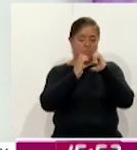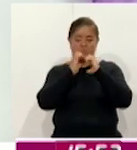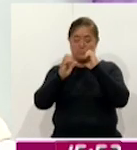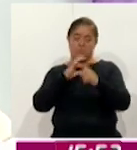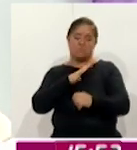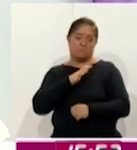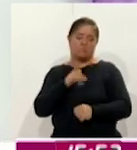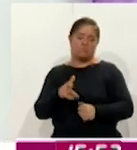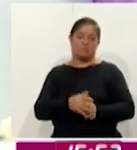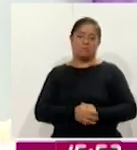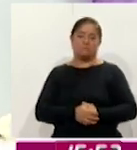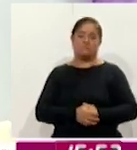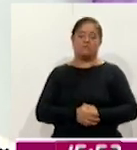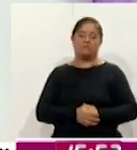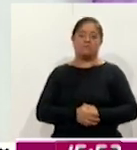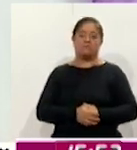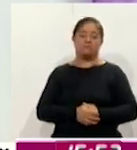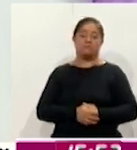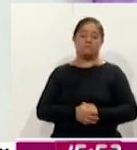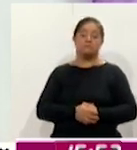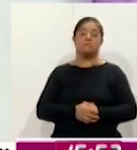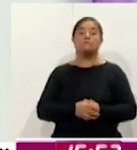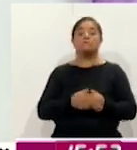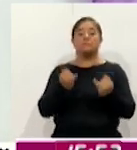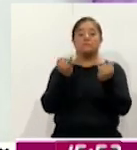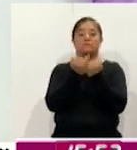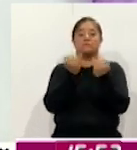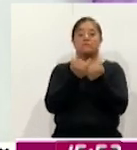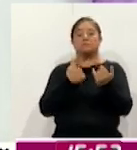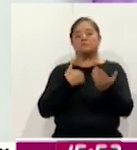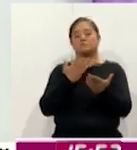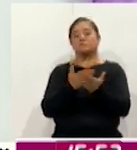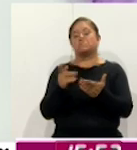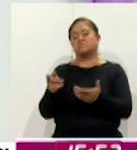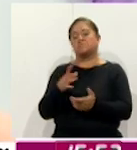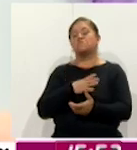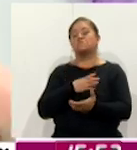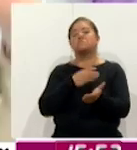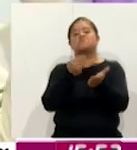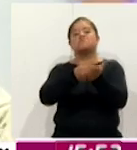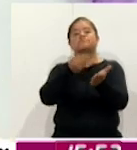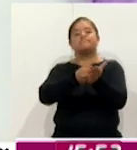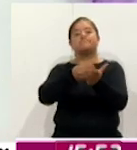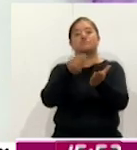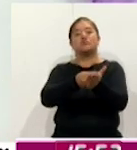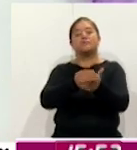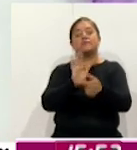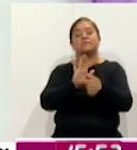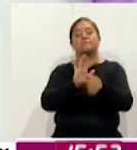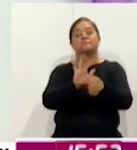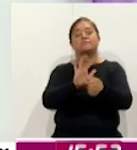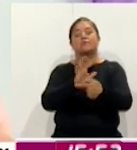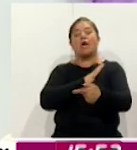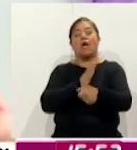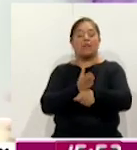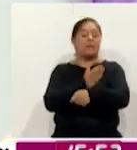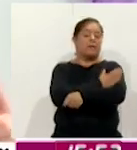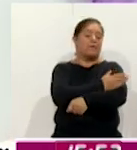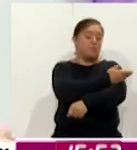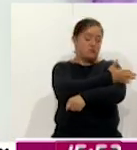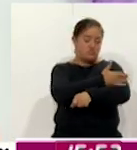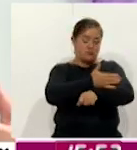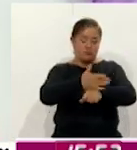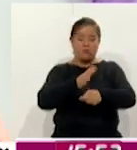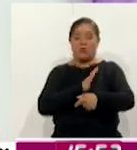estado realizando. Del mismo modo, solicitamos evidencias periodísticas que puedan respaldar justamente el contenido de los anteriores y que nos